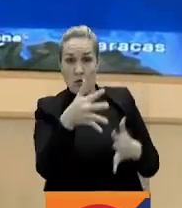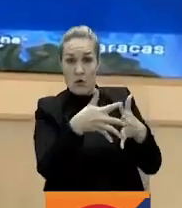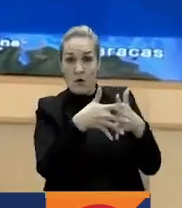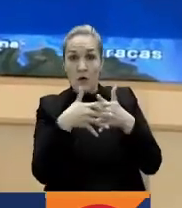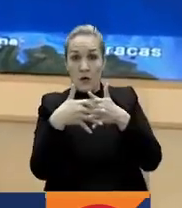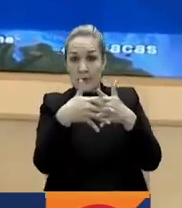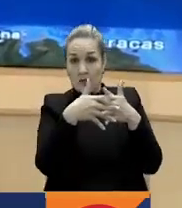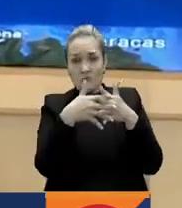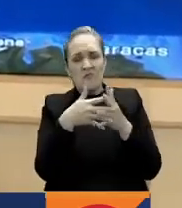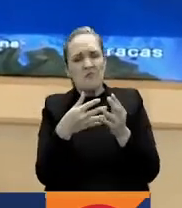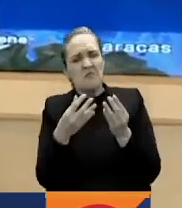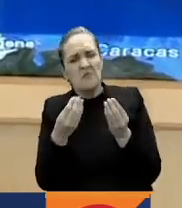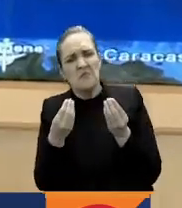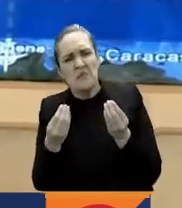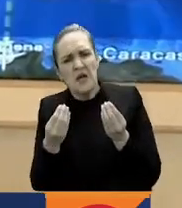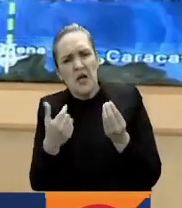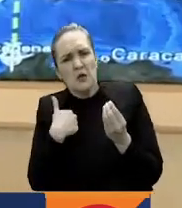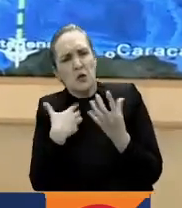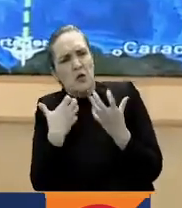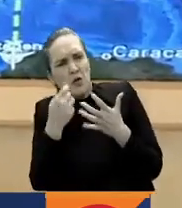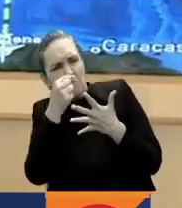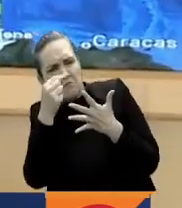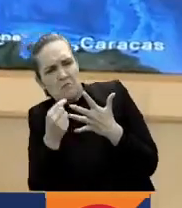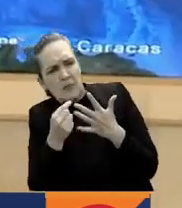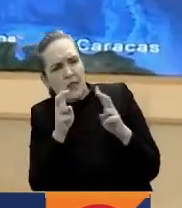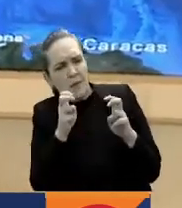que tienen que ver, yo diría que con la paz